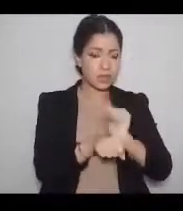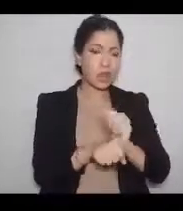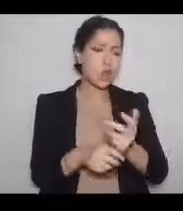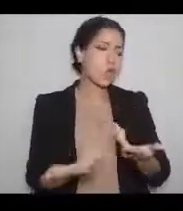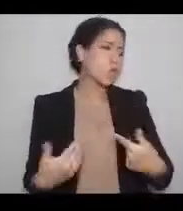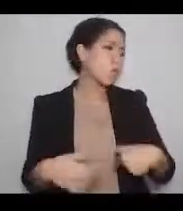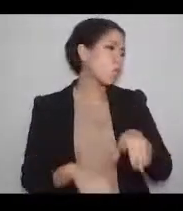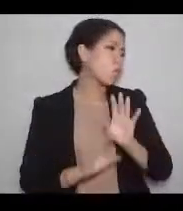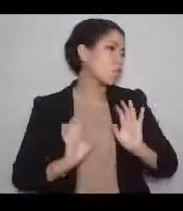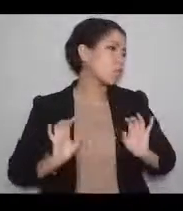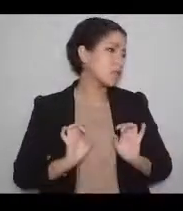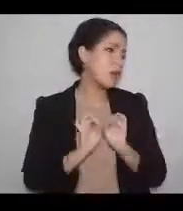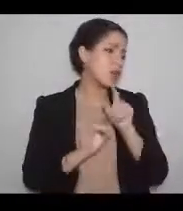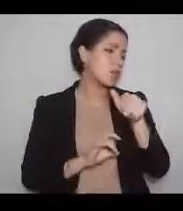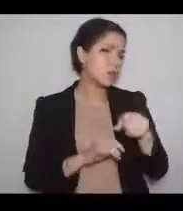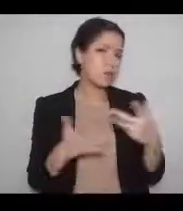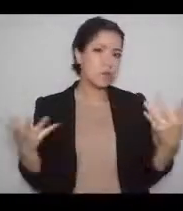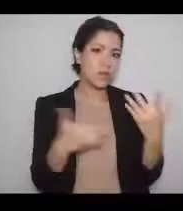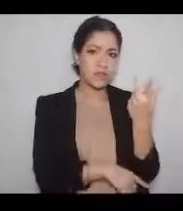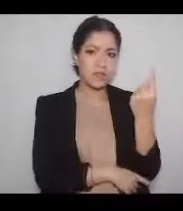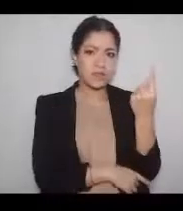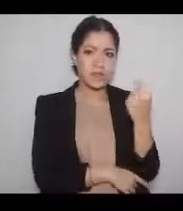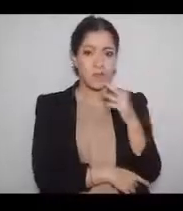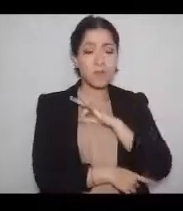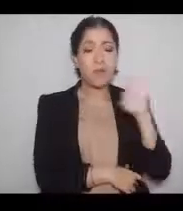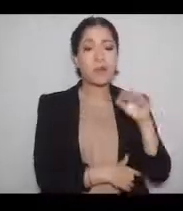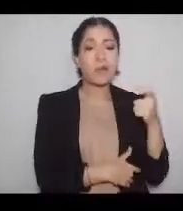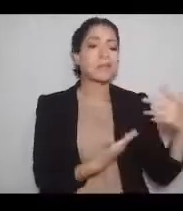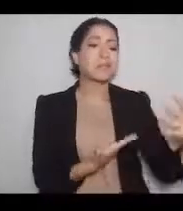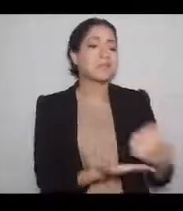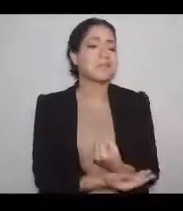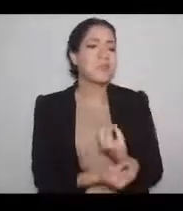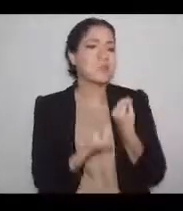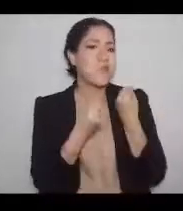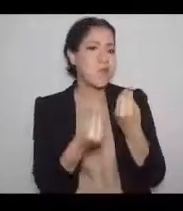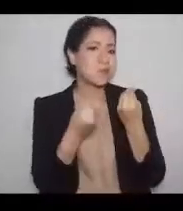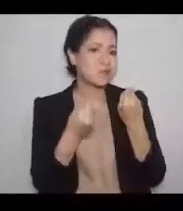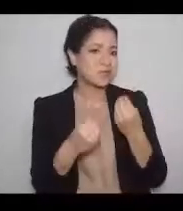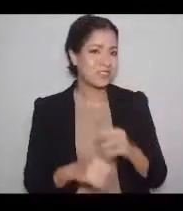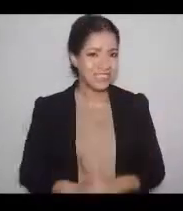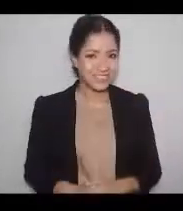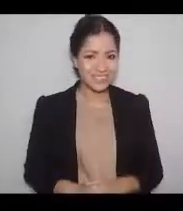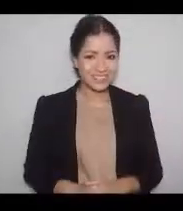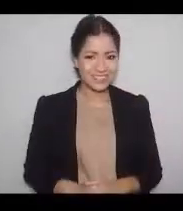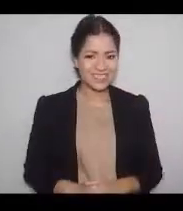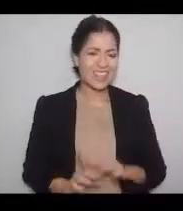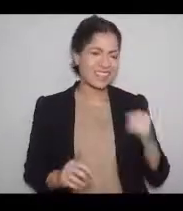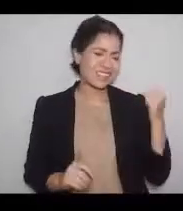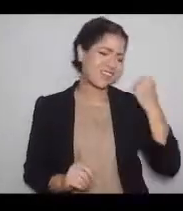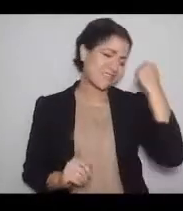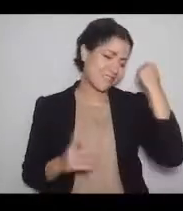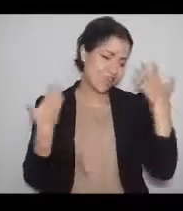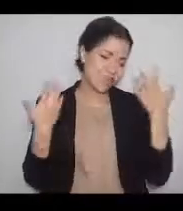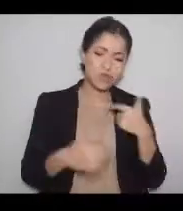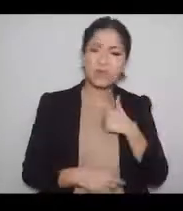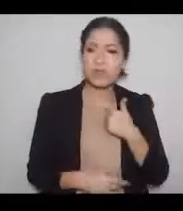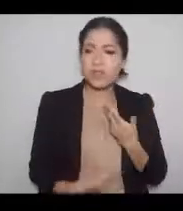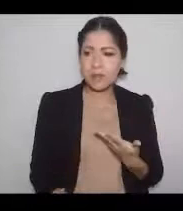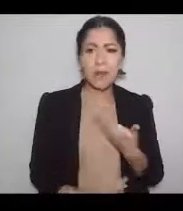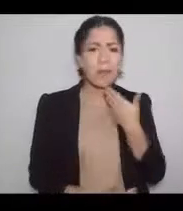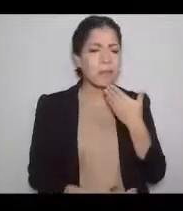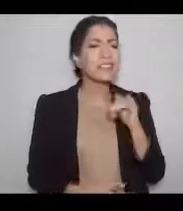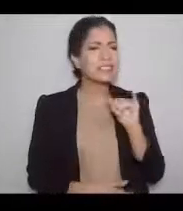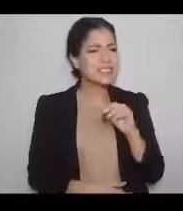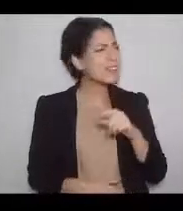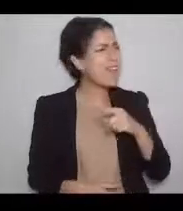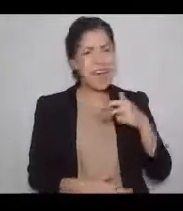mucho alquilando tu rostro. ¡Chinga tu madre! Bien, eres congruente, ¿eh? Lo acepto. Me gusta